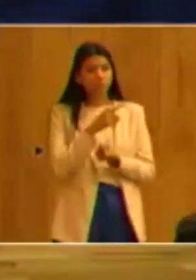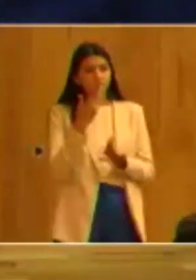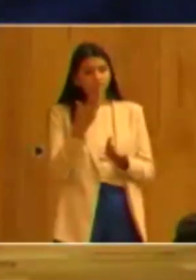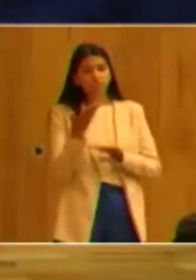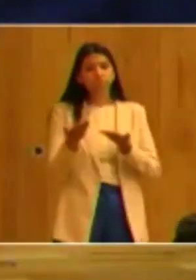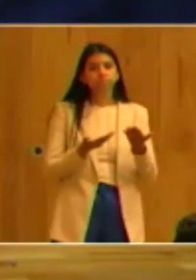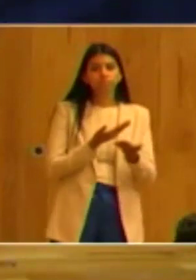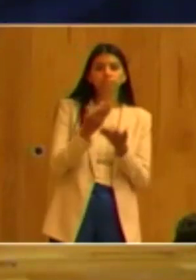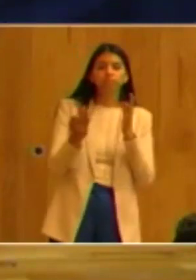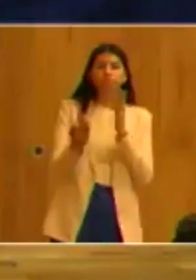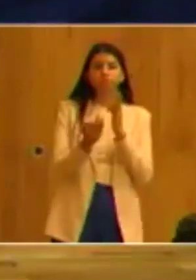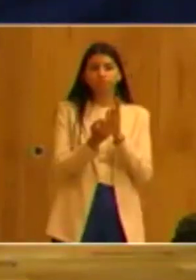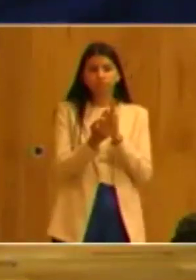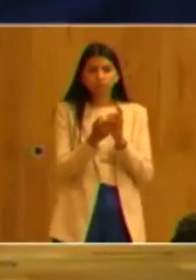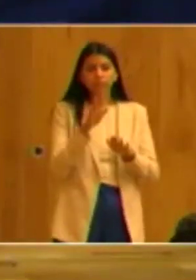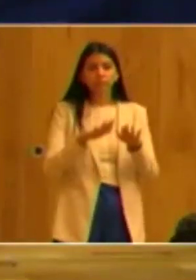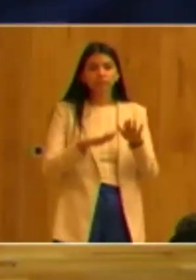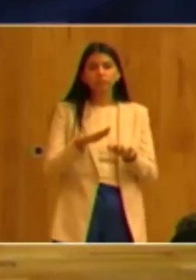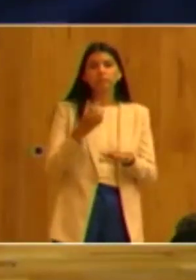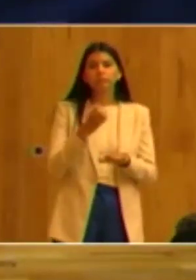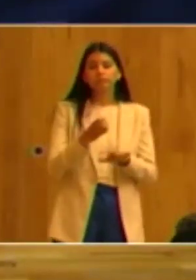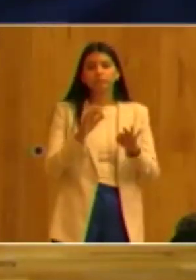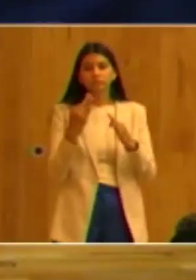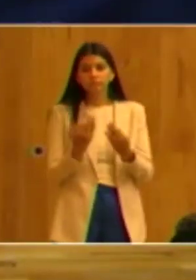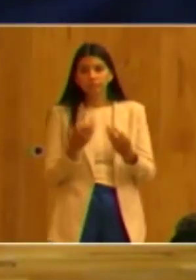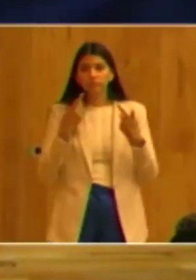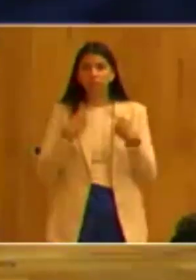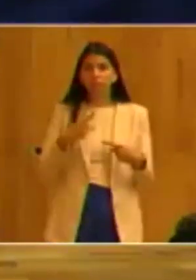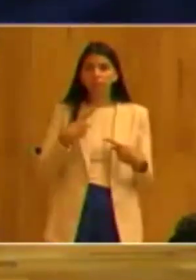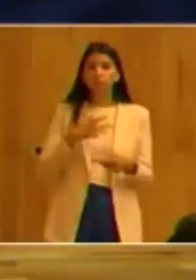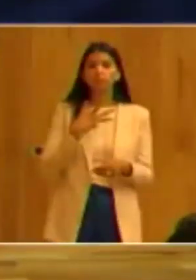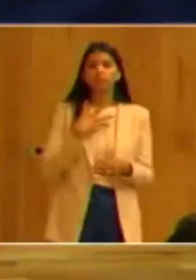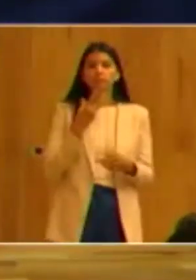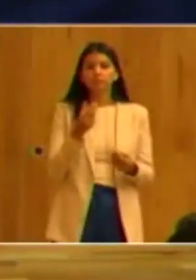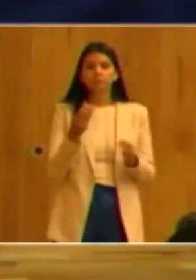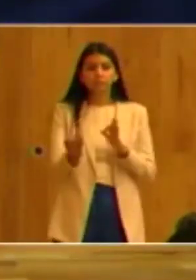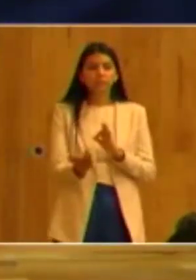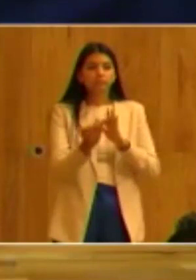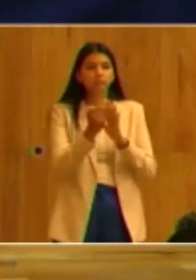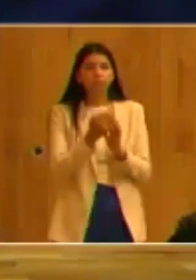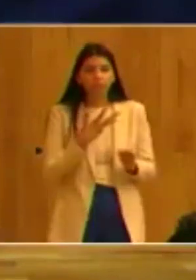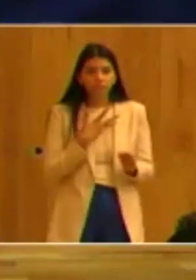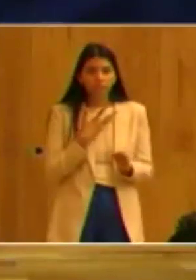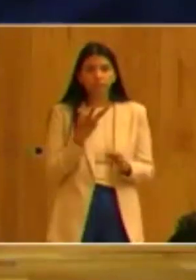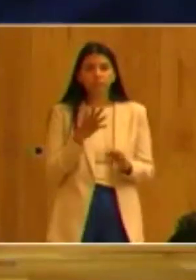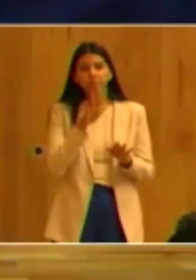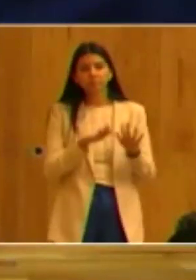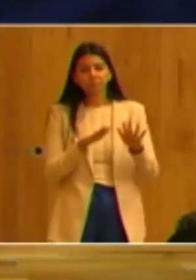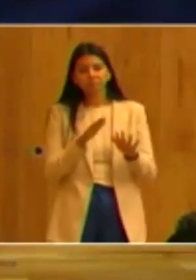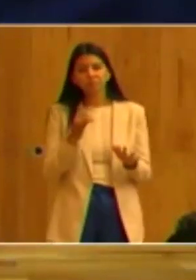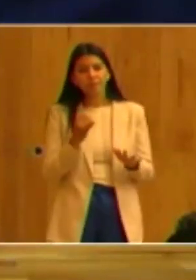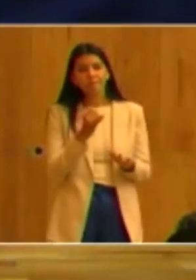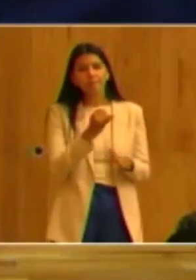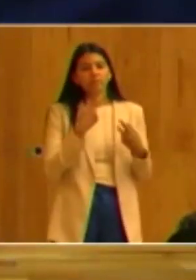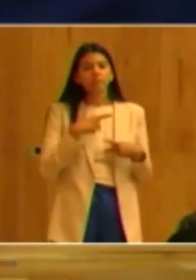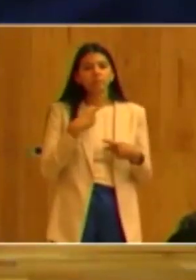es un acercamiento. A veces a través de estos medios con personas que tenemos muy cerca, estamos muy alejadas, y con